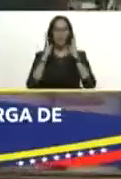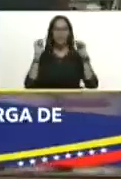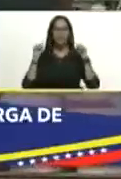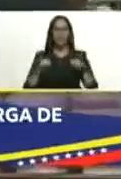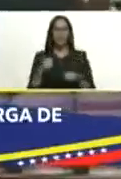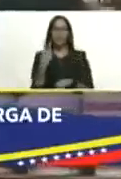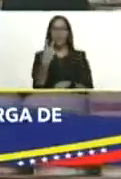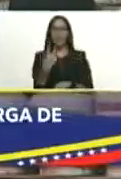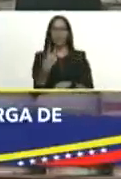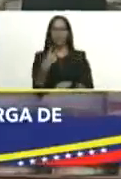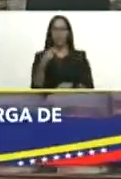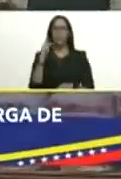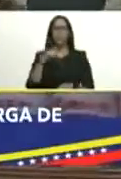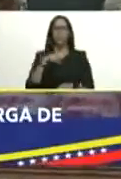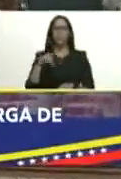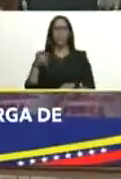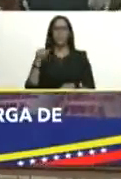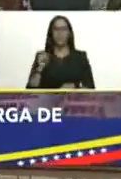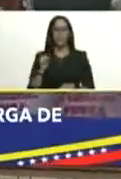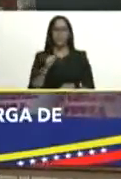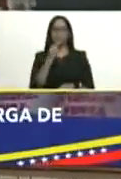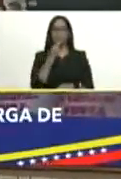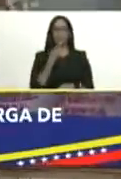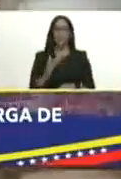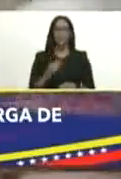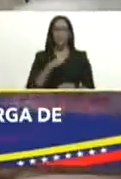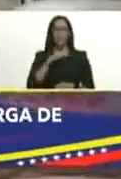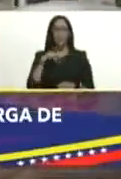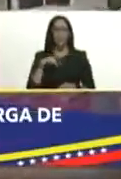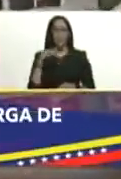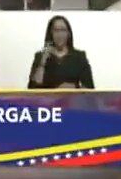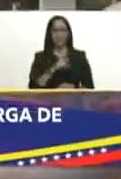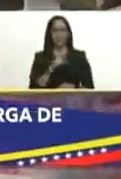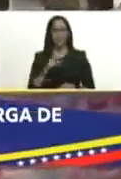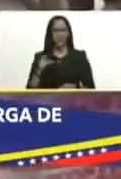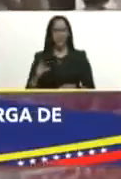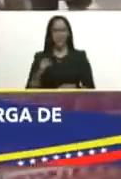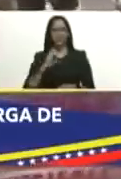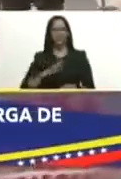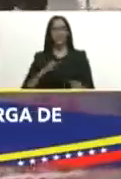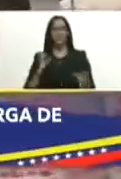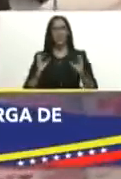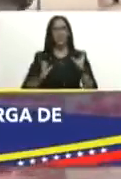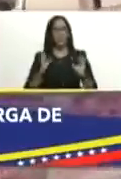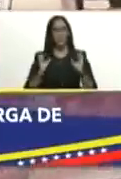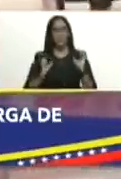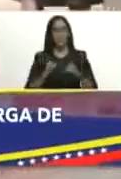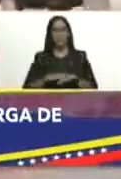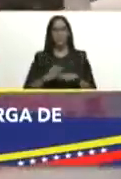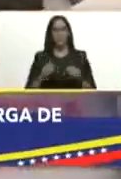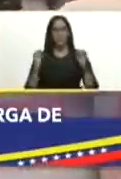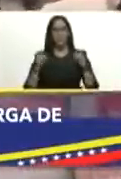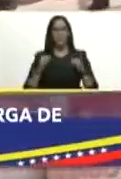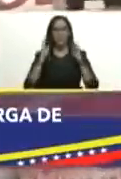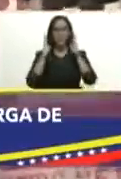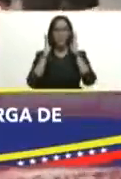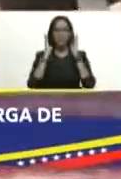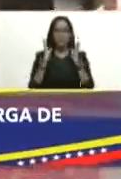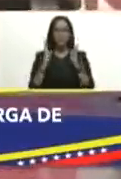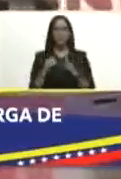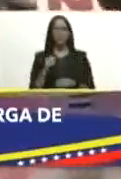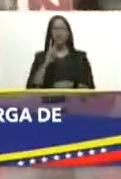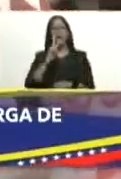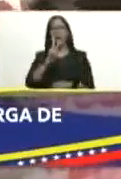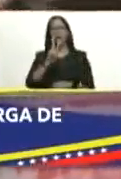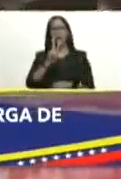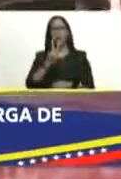dos EPS y bueno, nuestra gente está emocionada porque aquí estamos atendiendo a dos